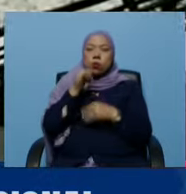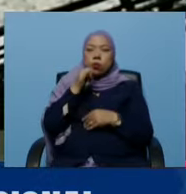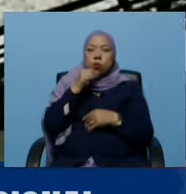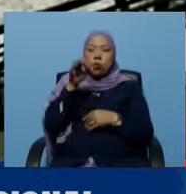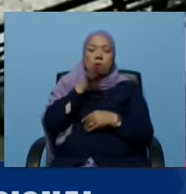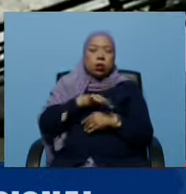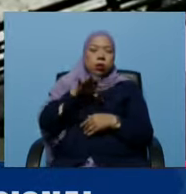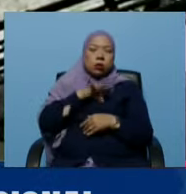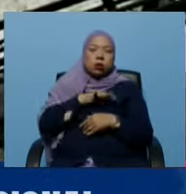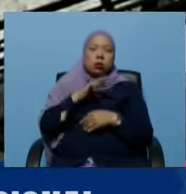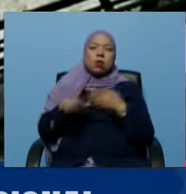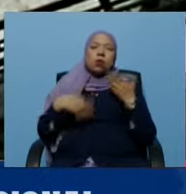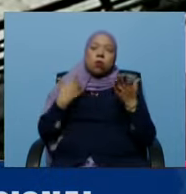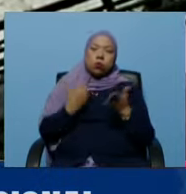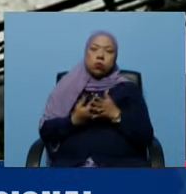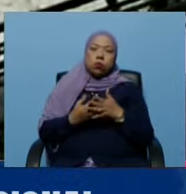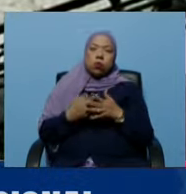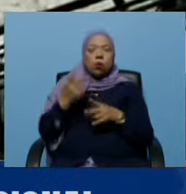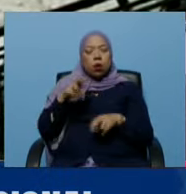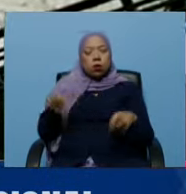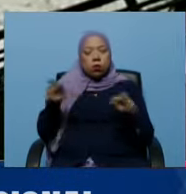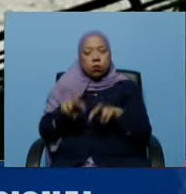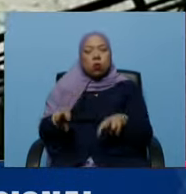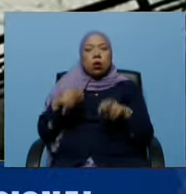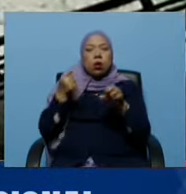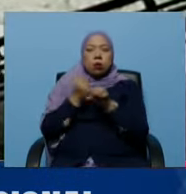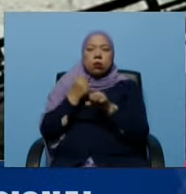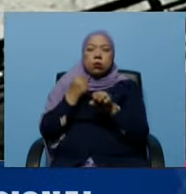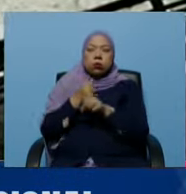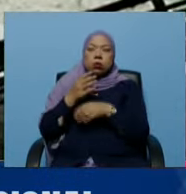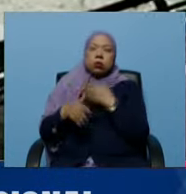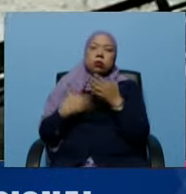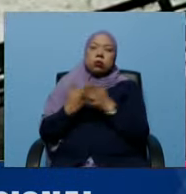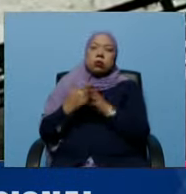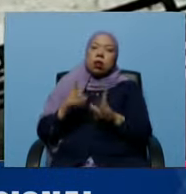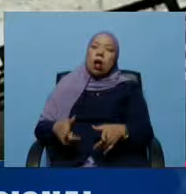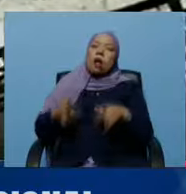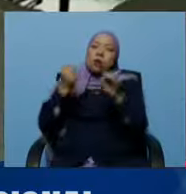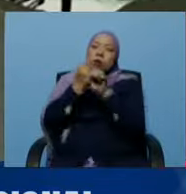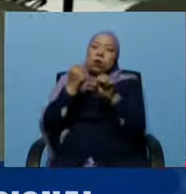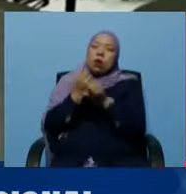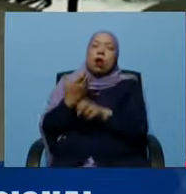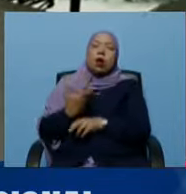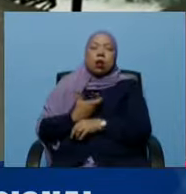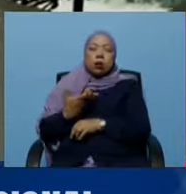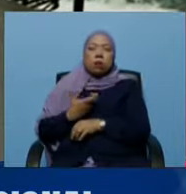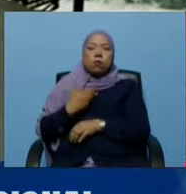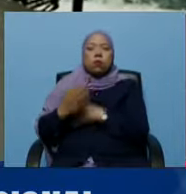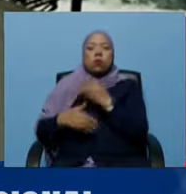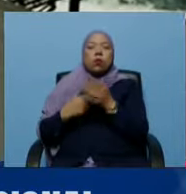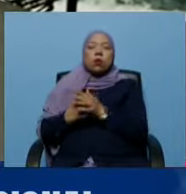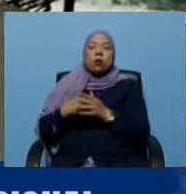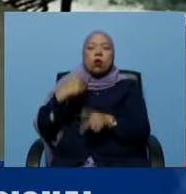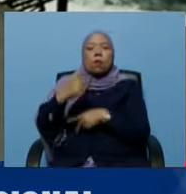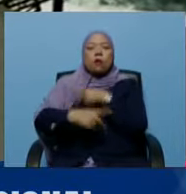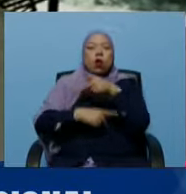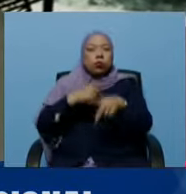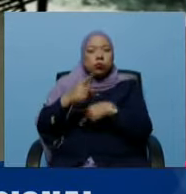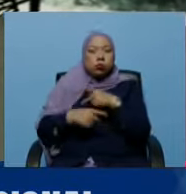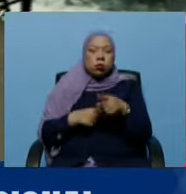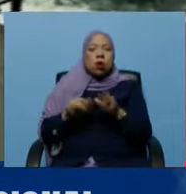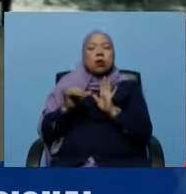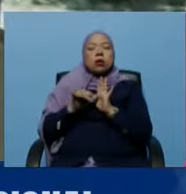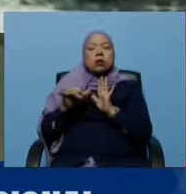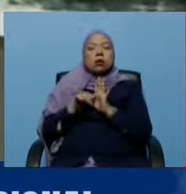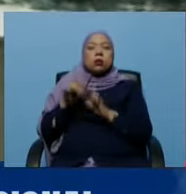señor Melquis ha hecho una inversión inicial que va a permitir alcanzar un volumen de producción